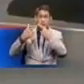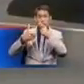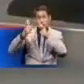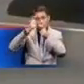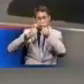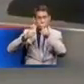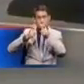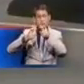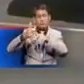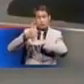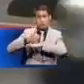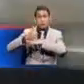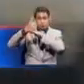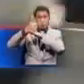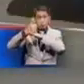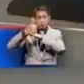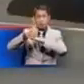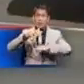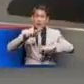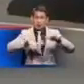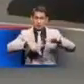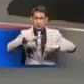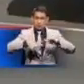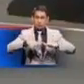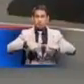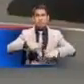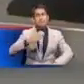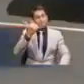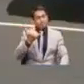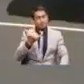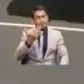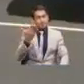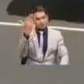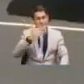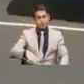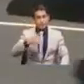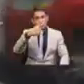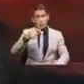Estado. Esta es la información a esta hora de la tarde. Compañeros, amigos televidentes, ustedes continúan con más en Estudios.